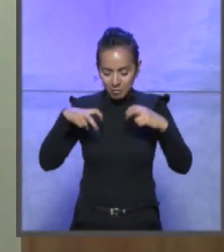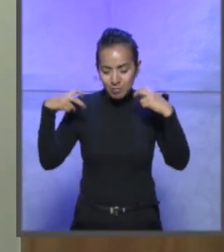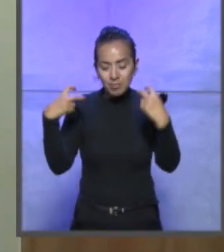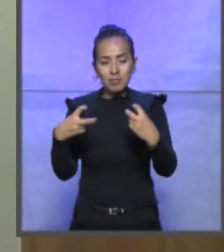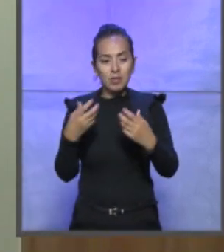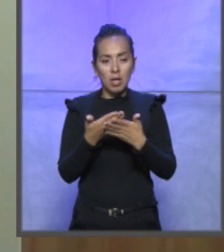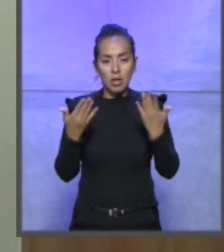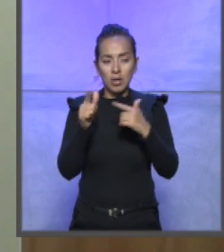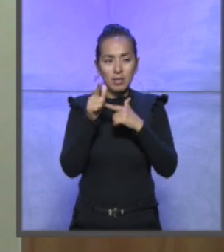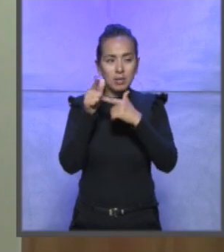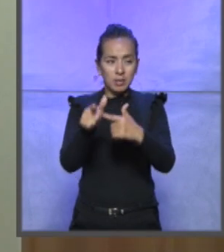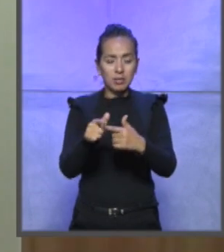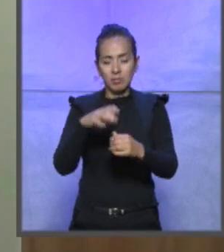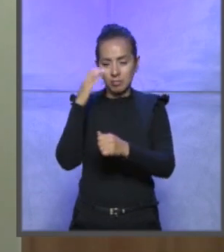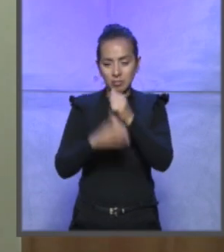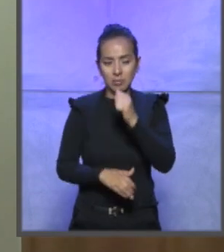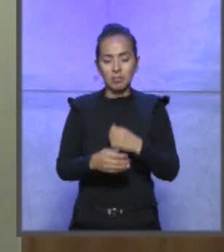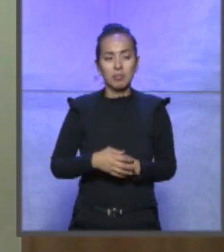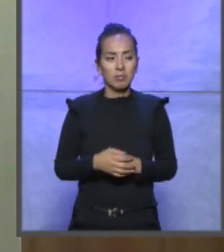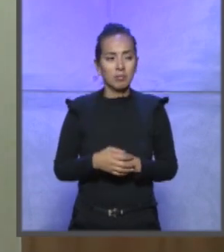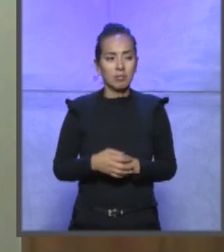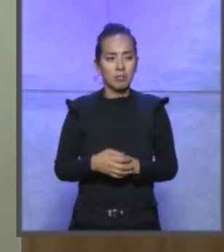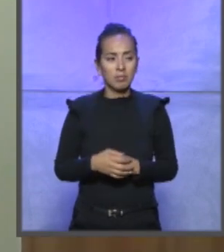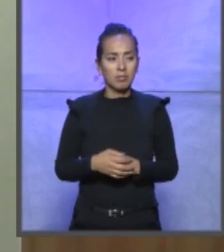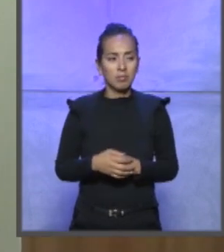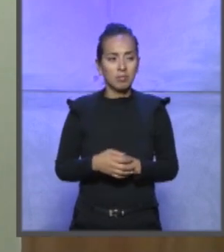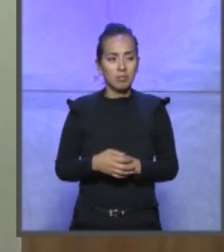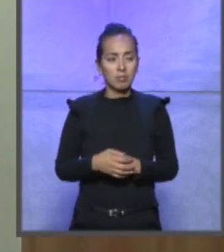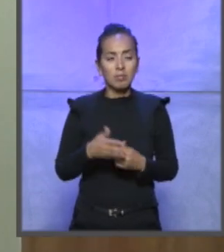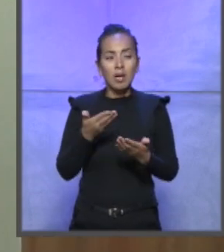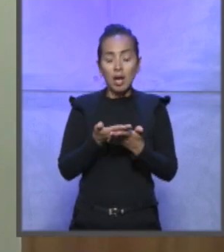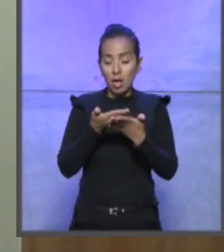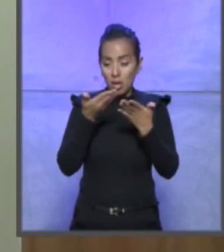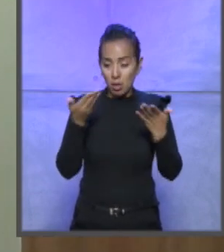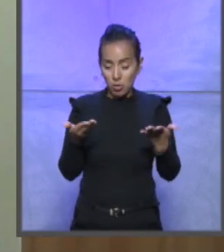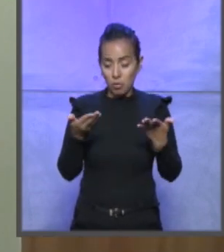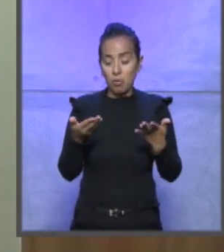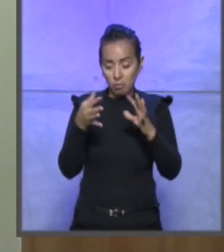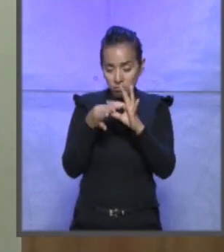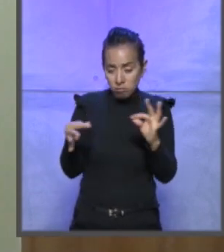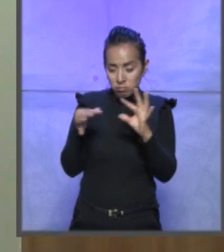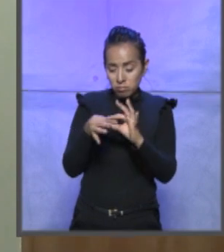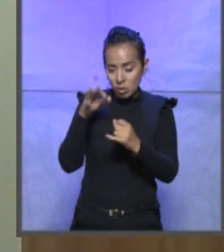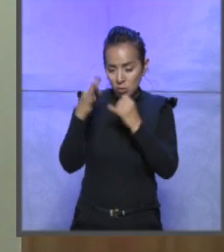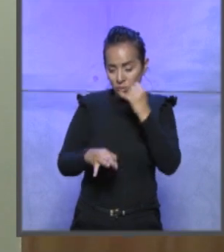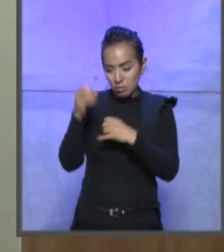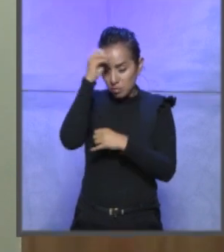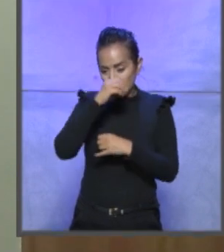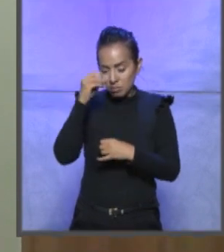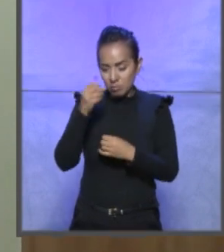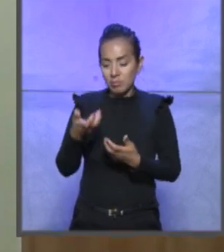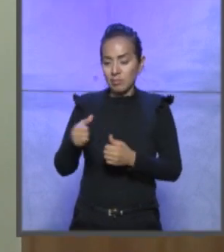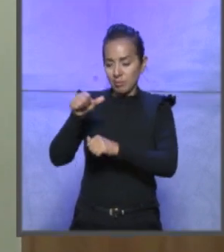nuestros panelistas. Continuamos con el mensaje de conclusión del escuchatorio. A continuación, para dar el mensaje de conclusión de